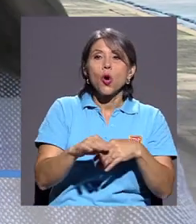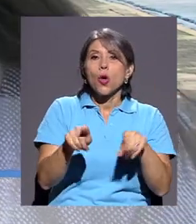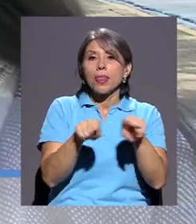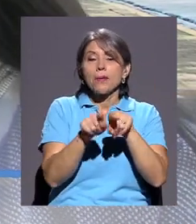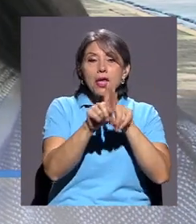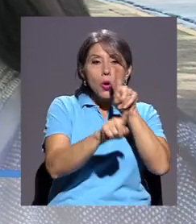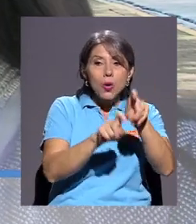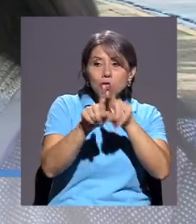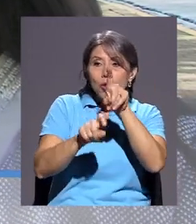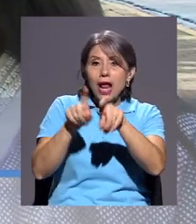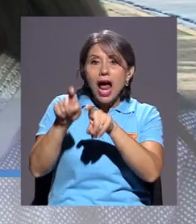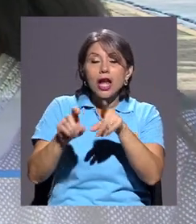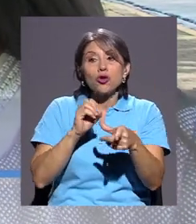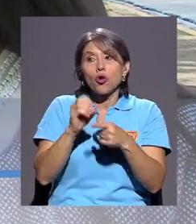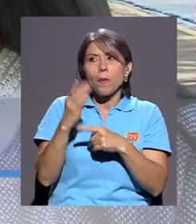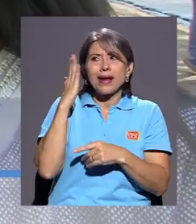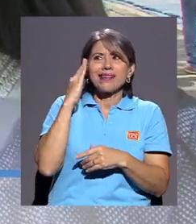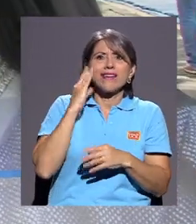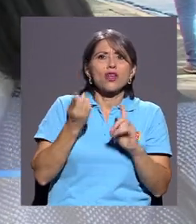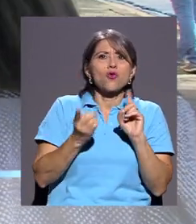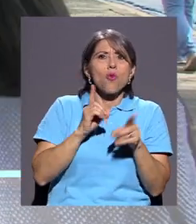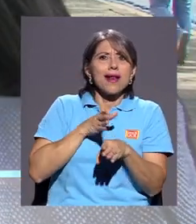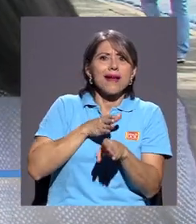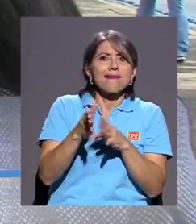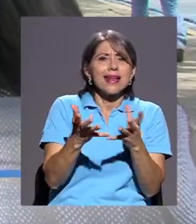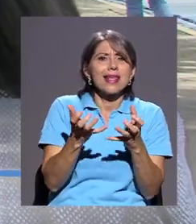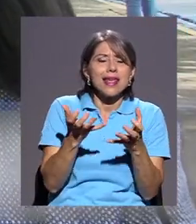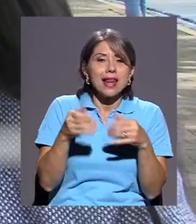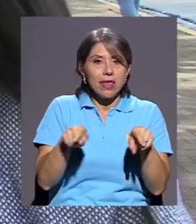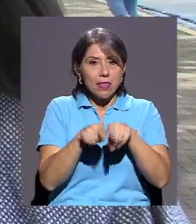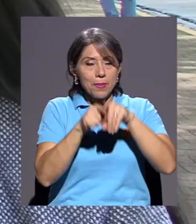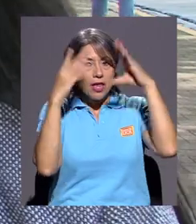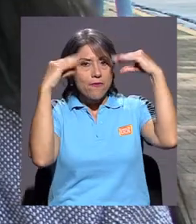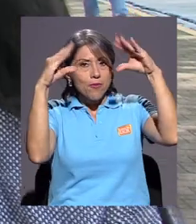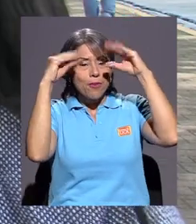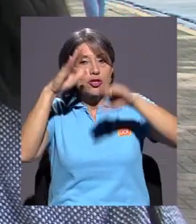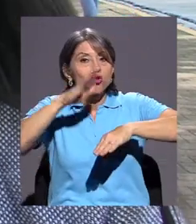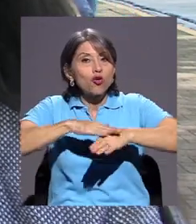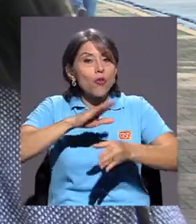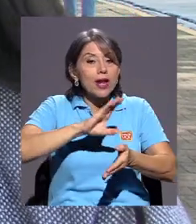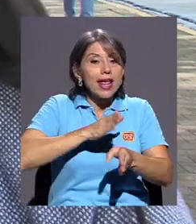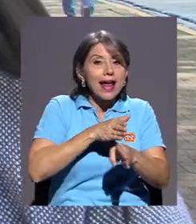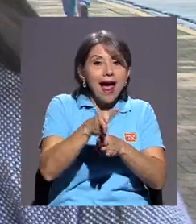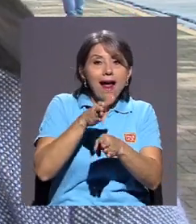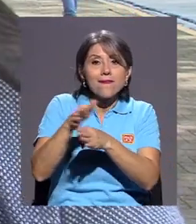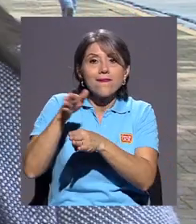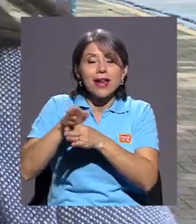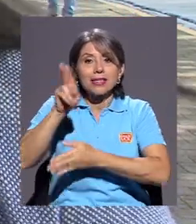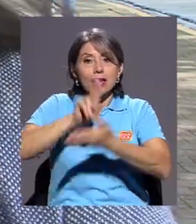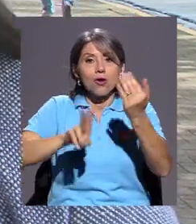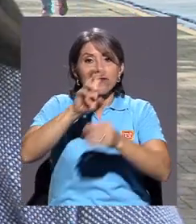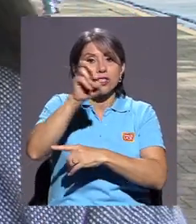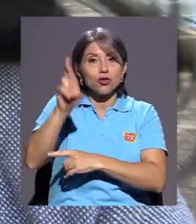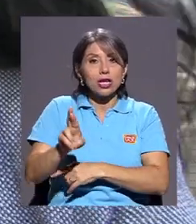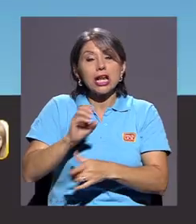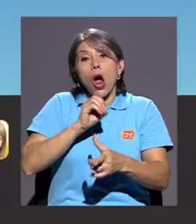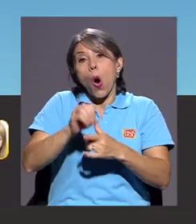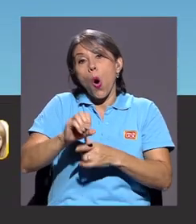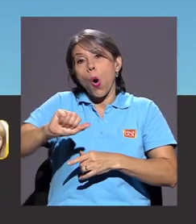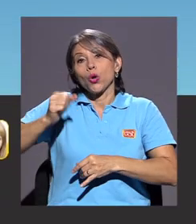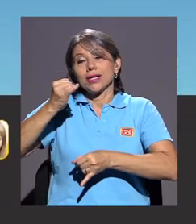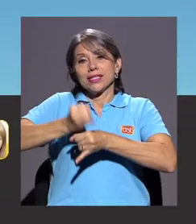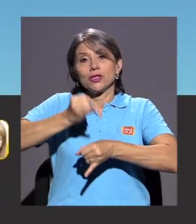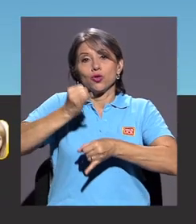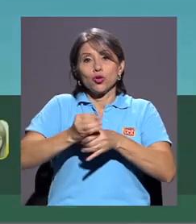o ejercicios de orientación vocacional, información de la oferta educativa de la Universidad de Costa Rica o bien de las otras instituciones